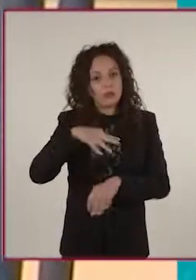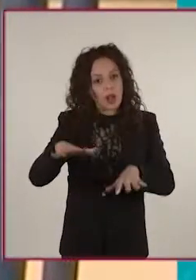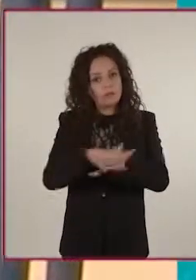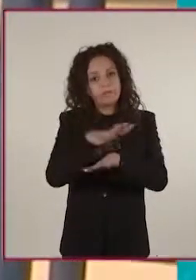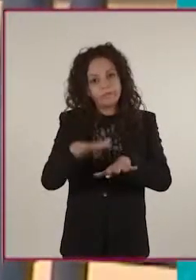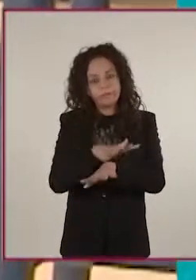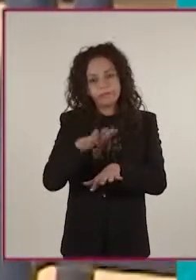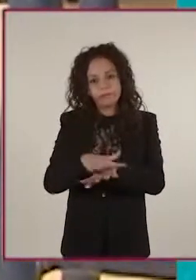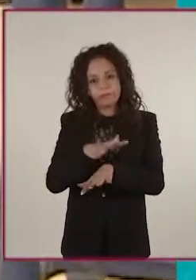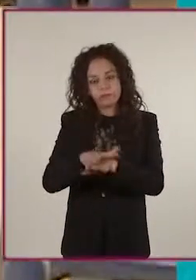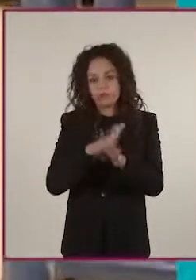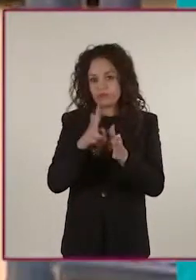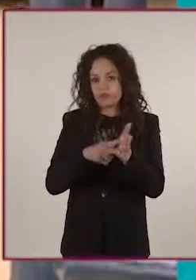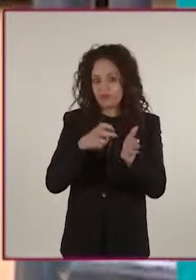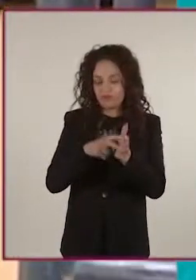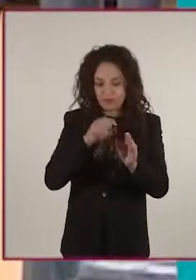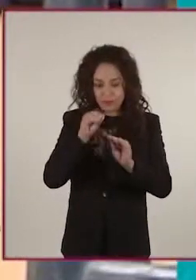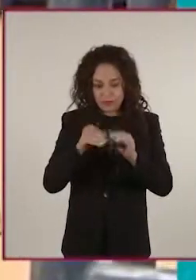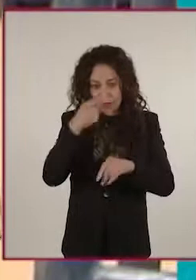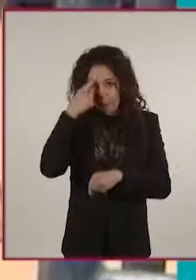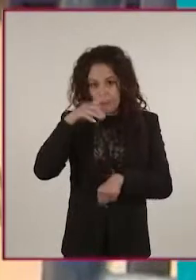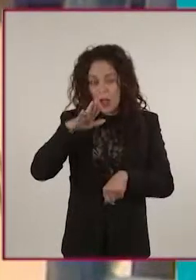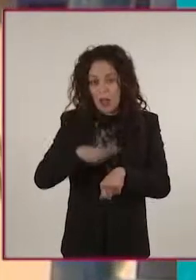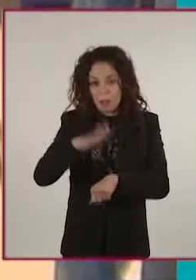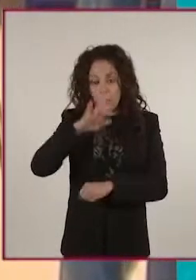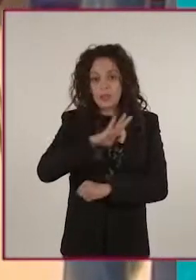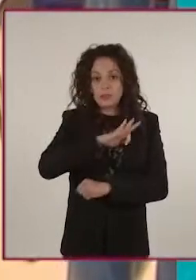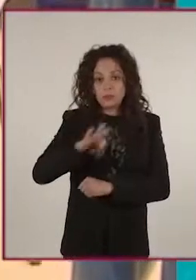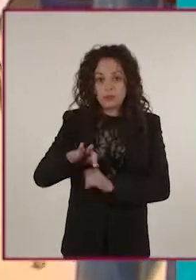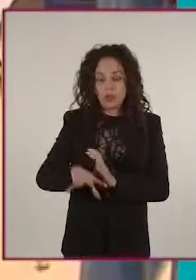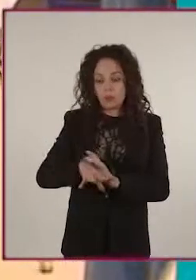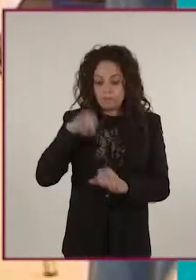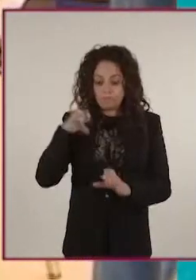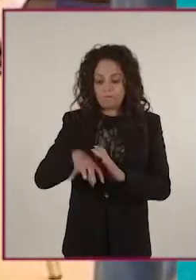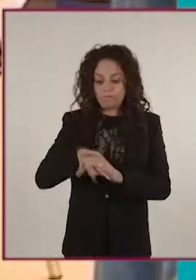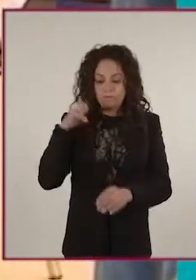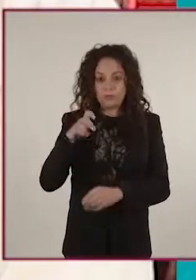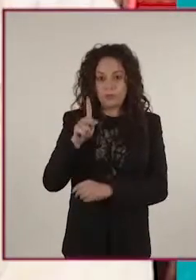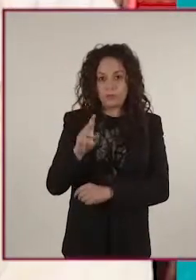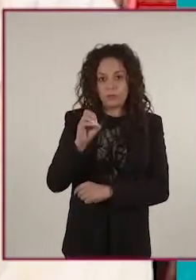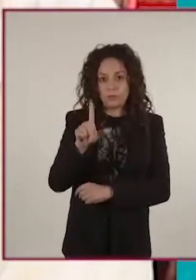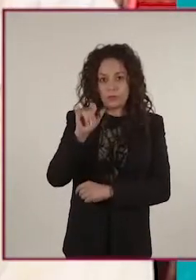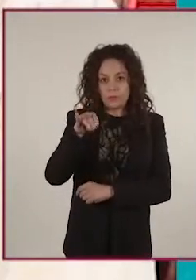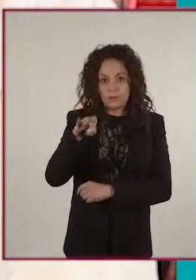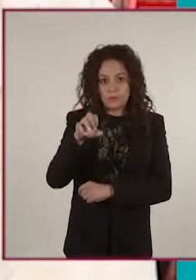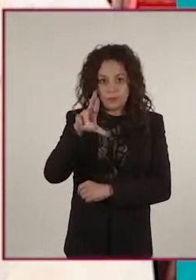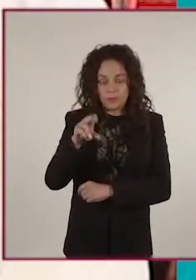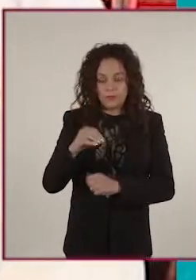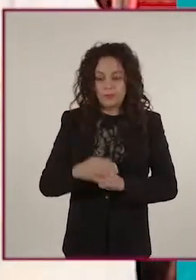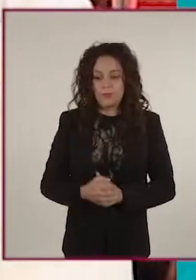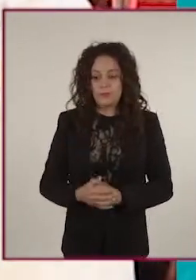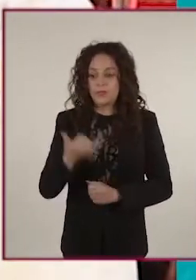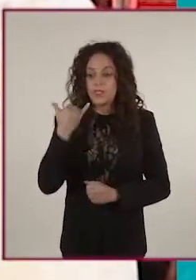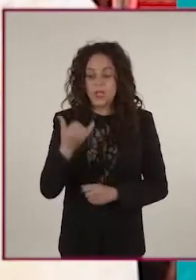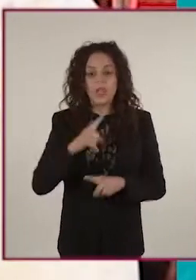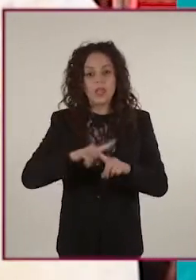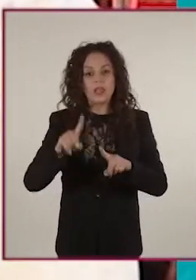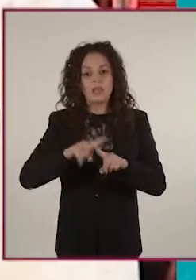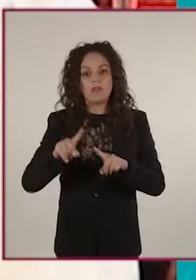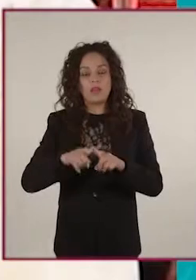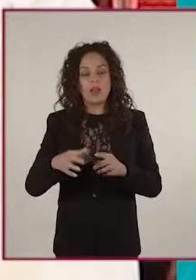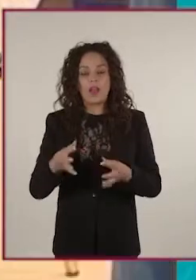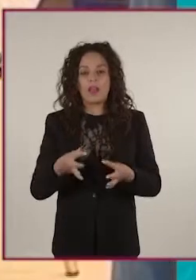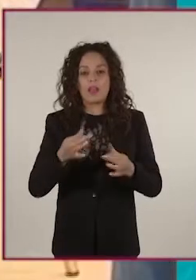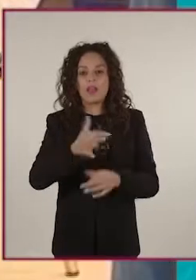poder obtener mayor cantidad del polímero y también con calidades diferentes. Eso es lo que